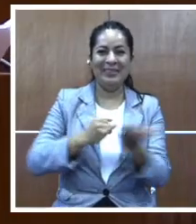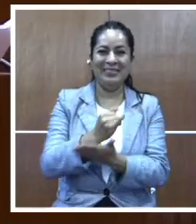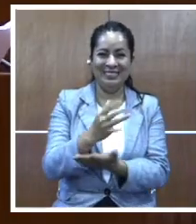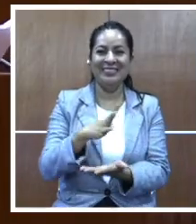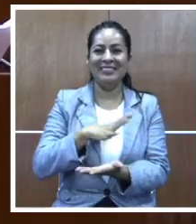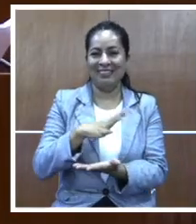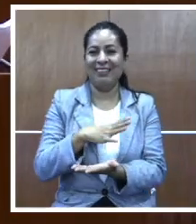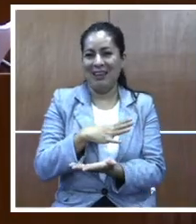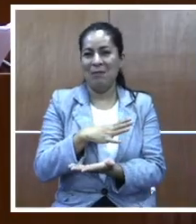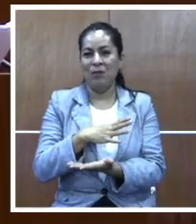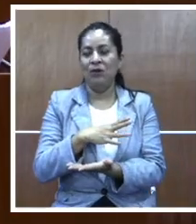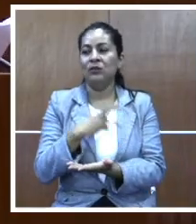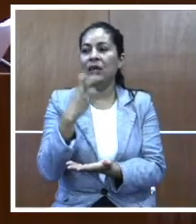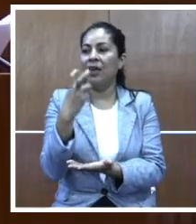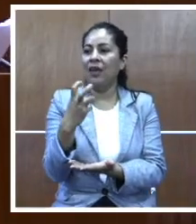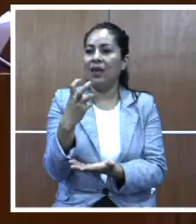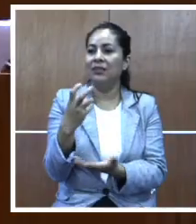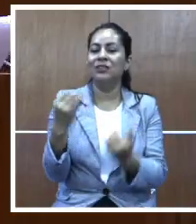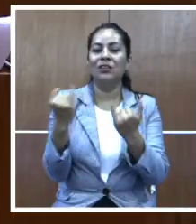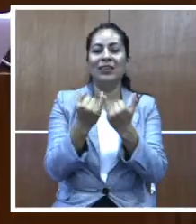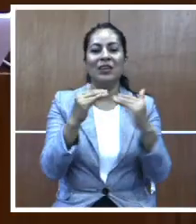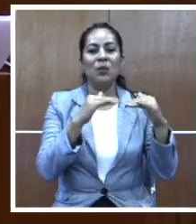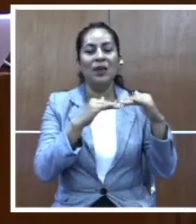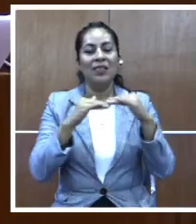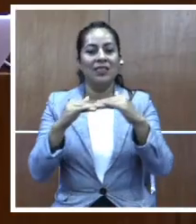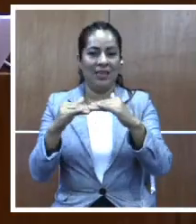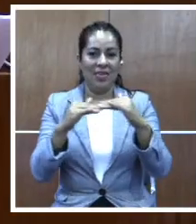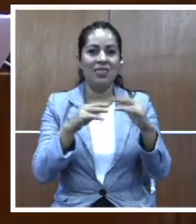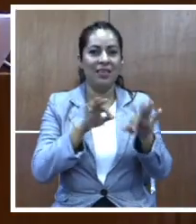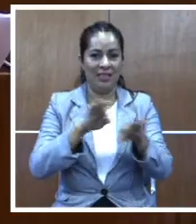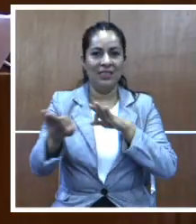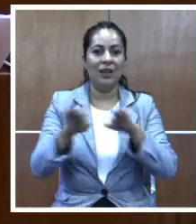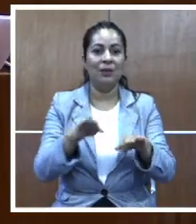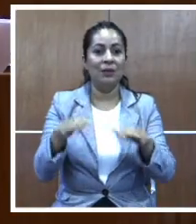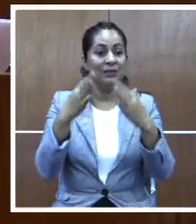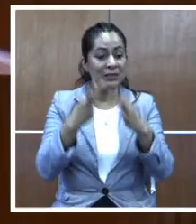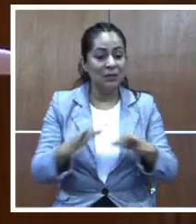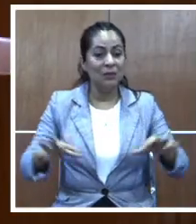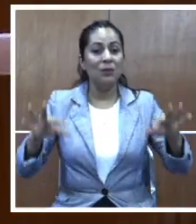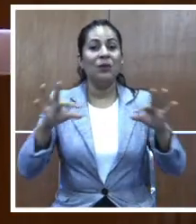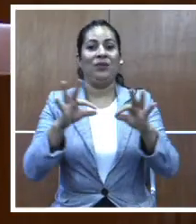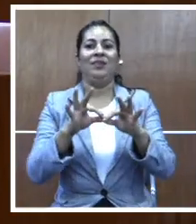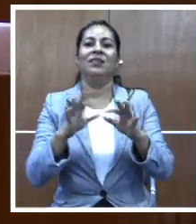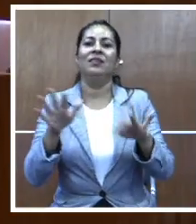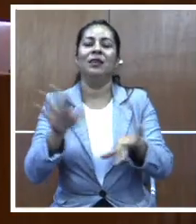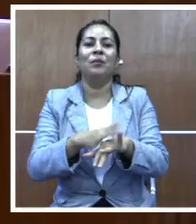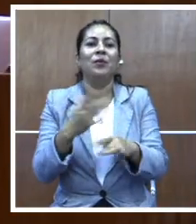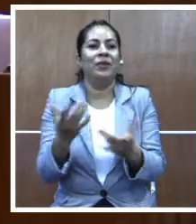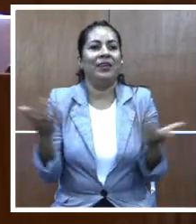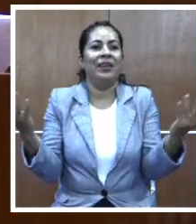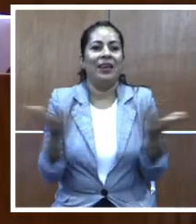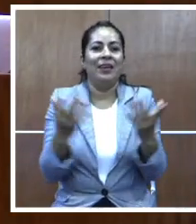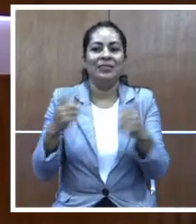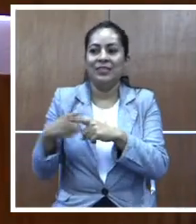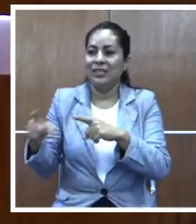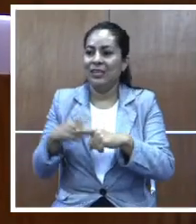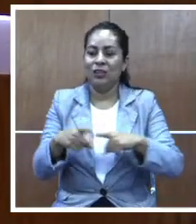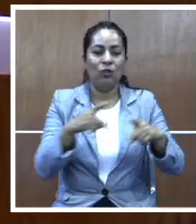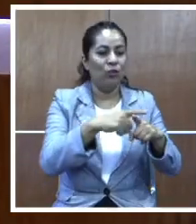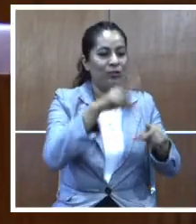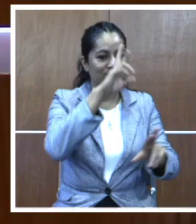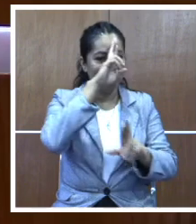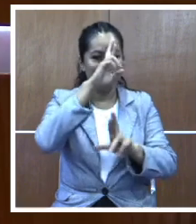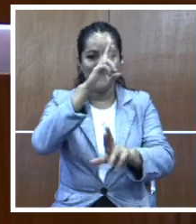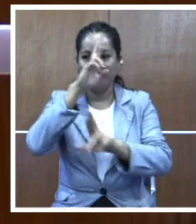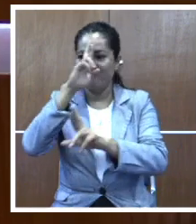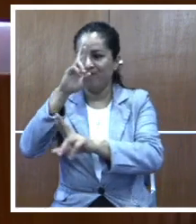tomamos. Este principio de igualdad parlamentaria es sagrado porque asegura que la pluralidad se respete,